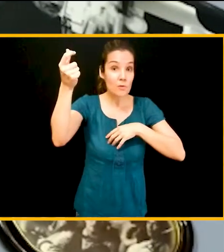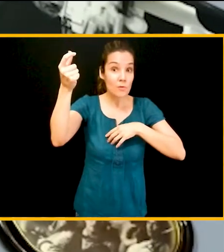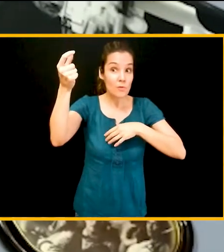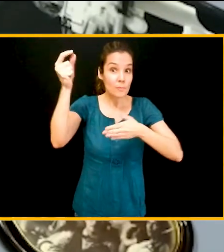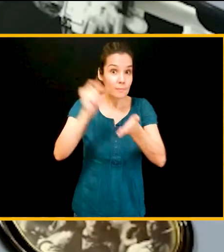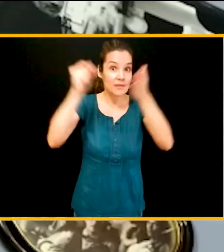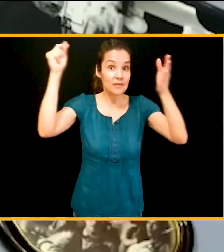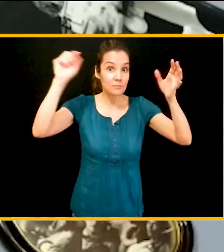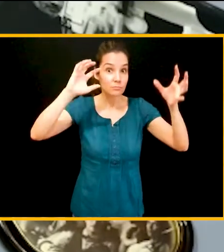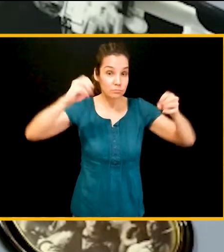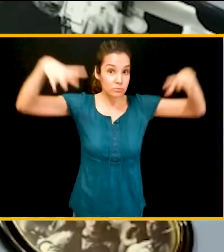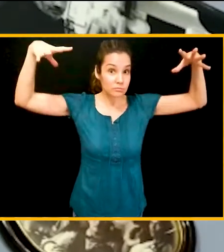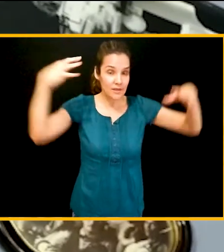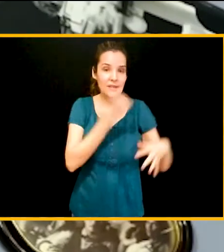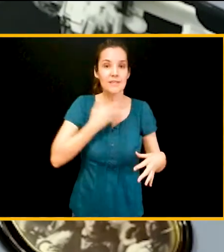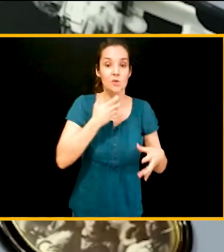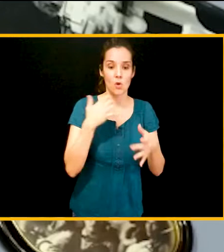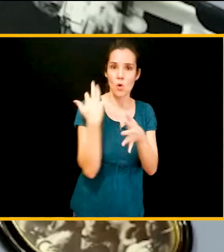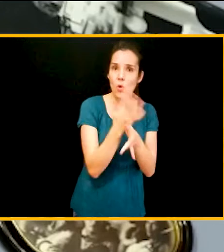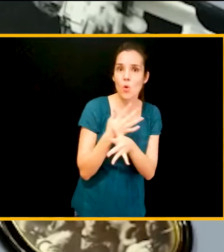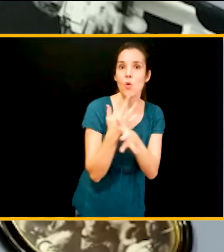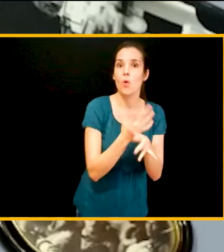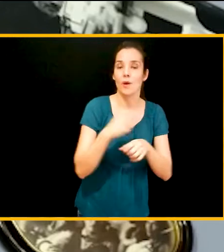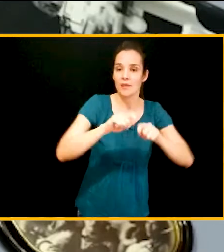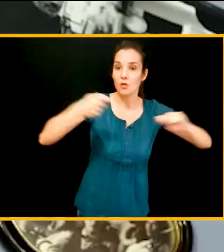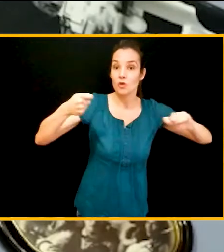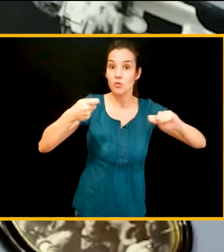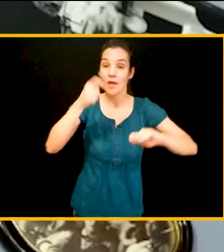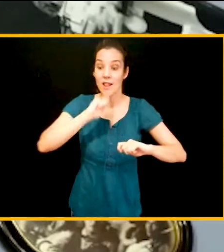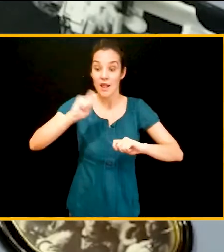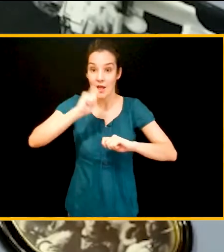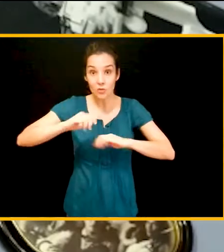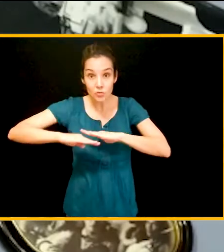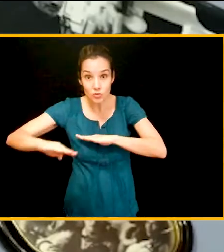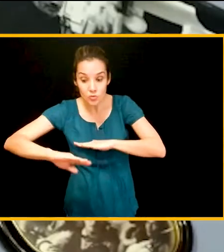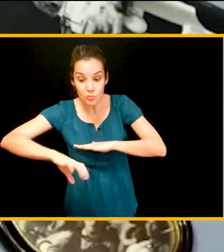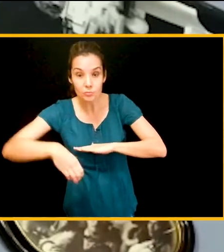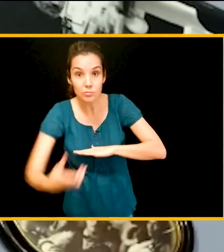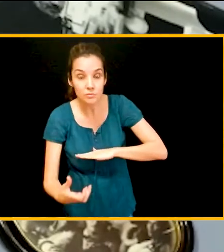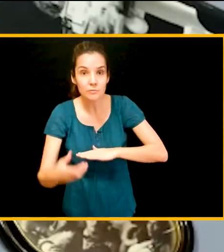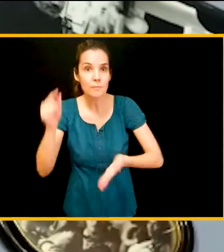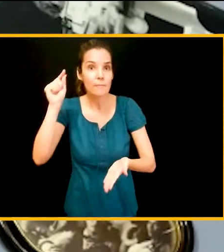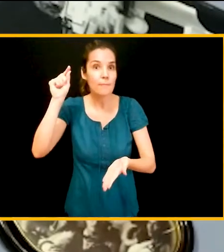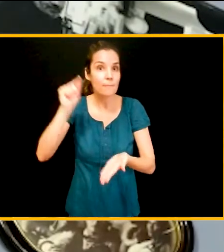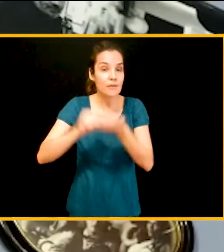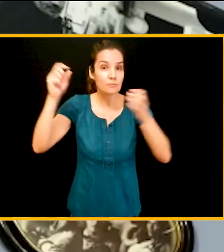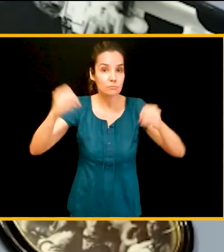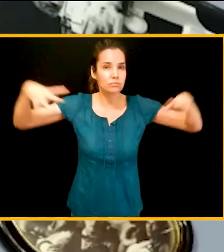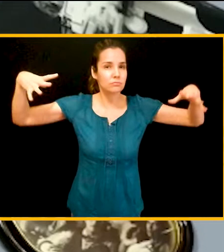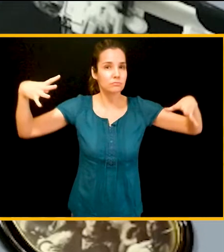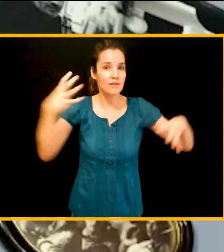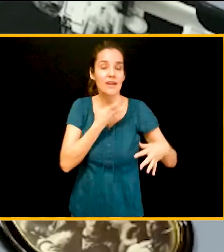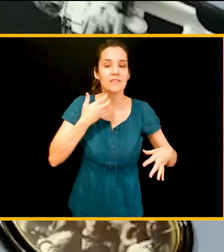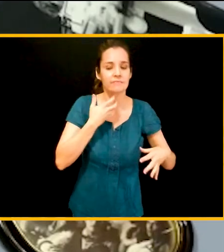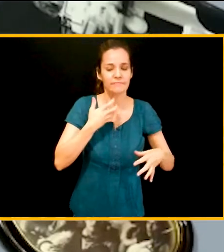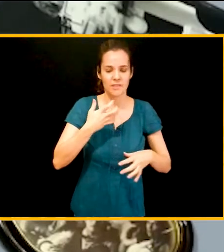gris. Un juguete roto, un helado en el suelo y en un plis gris. Un helado en el suelo no me